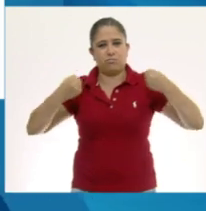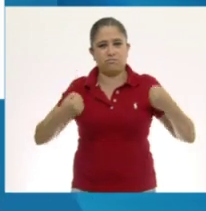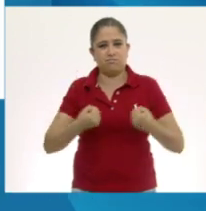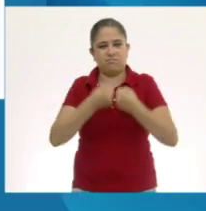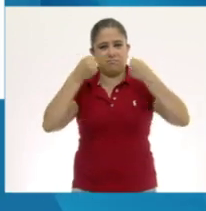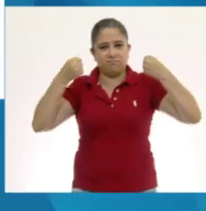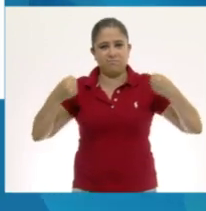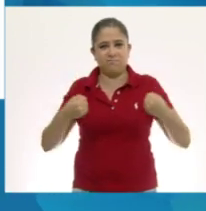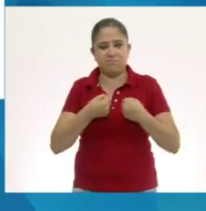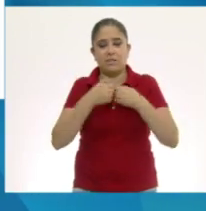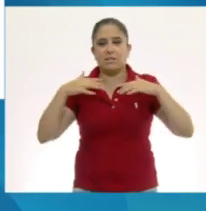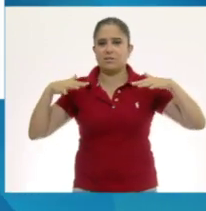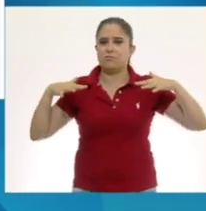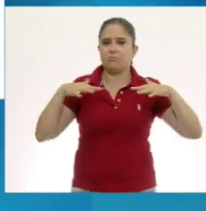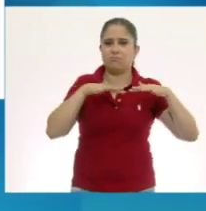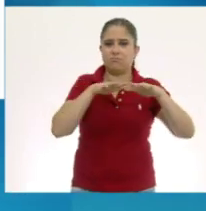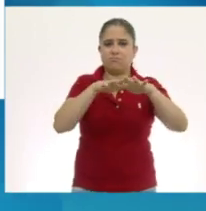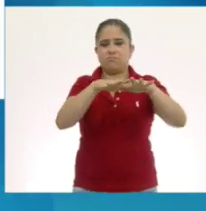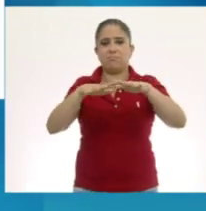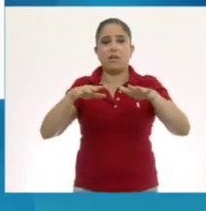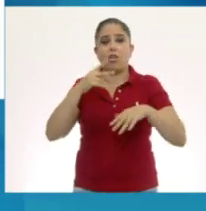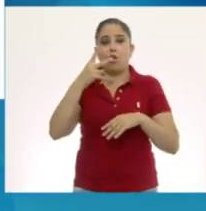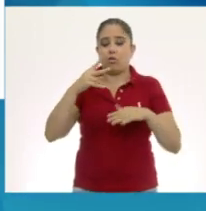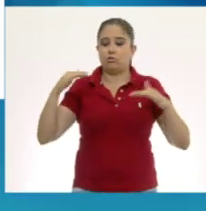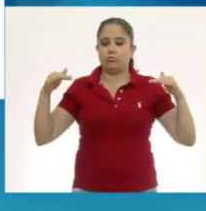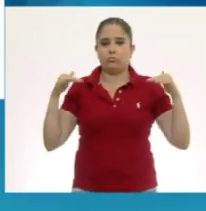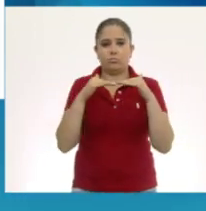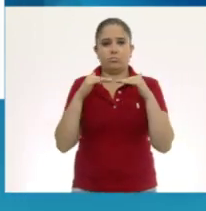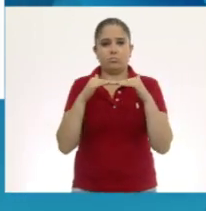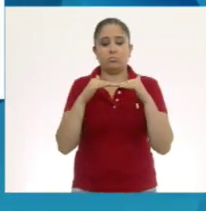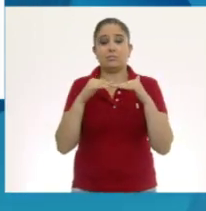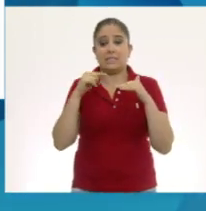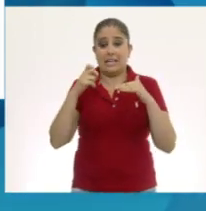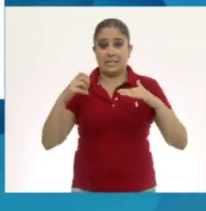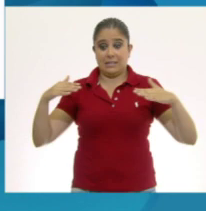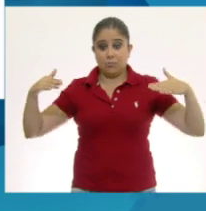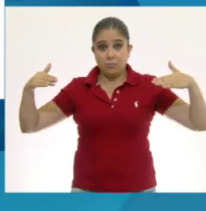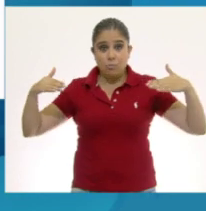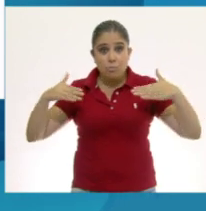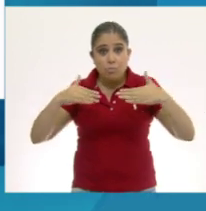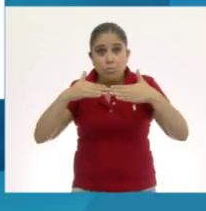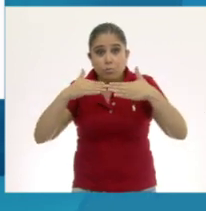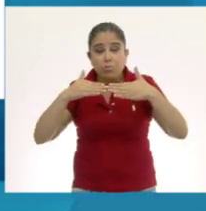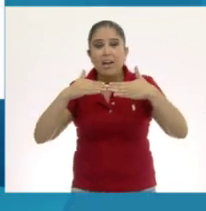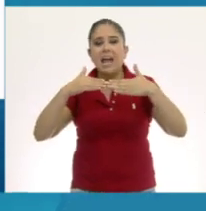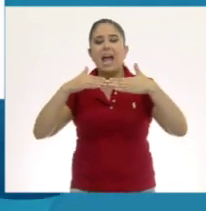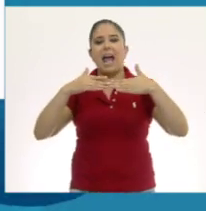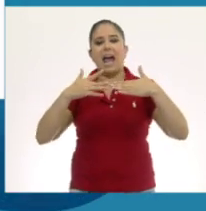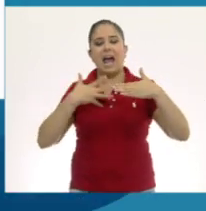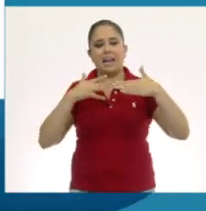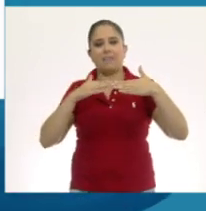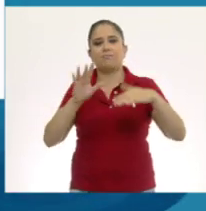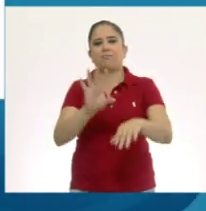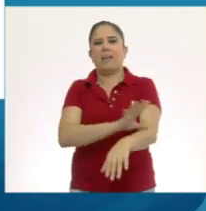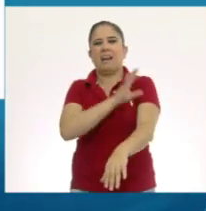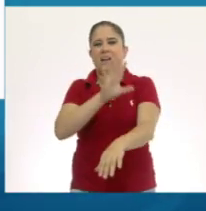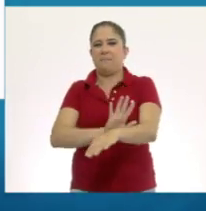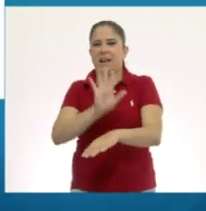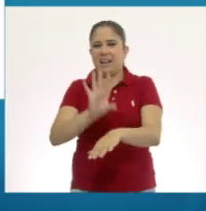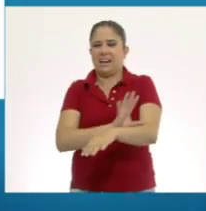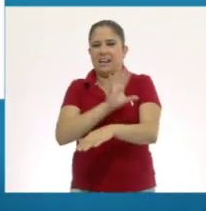tectónicas es que se encuentran dos placas. Al encontrarse, se crea una fuerza y de alguna